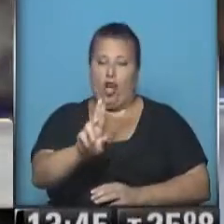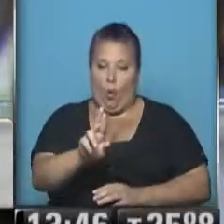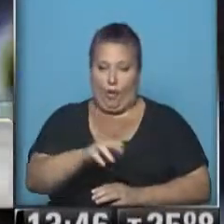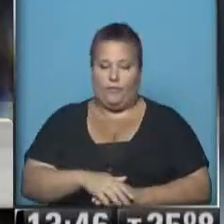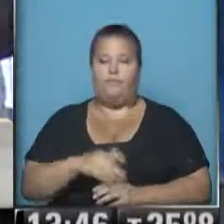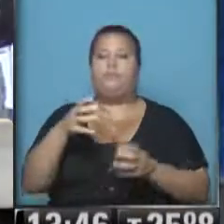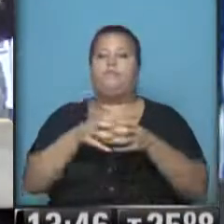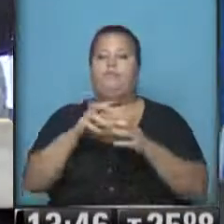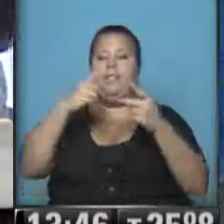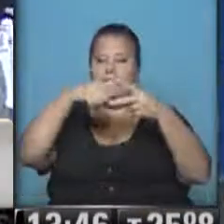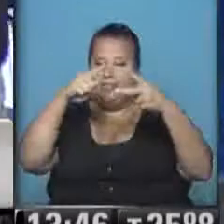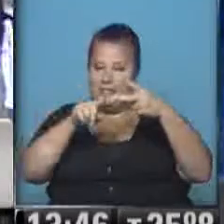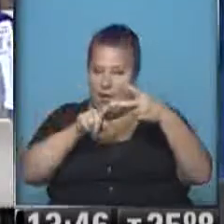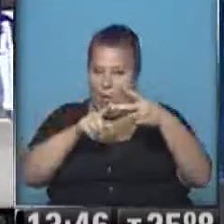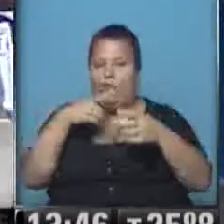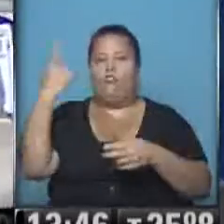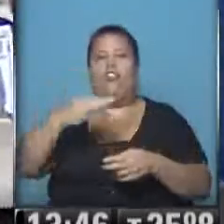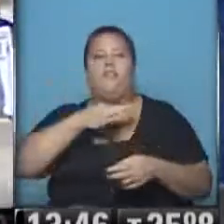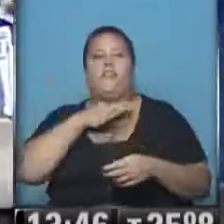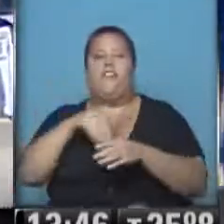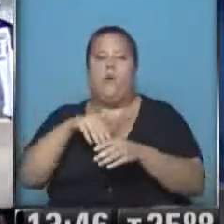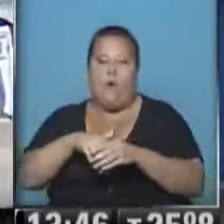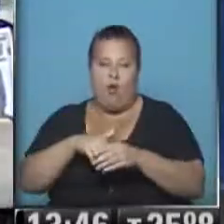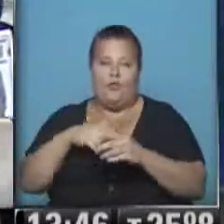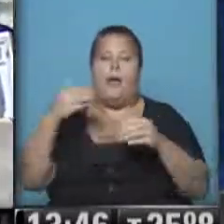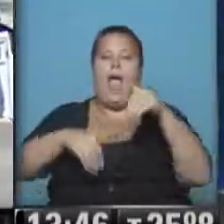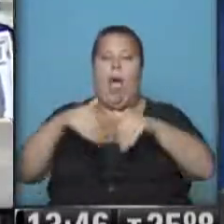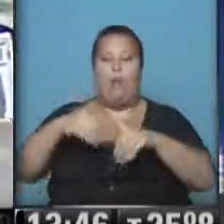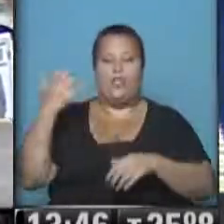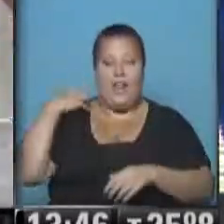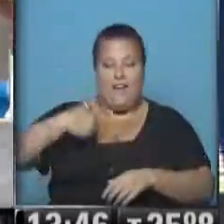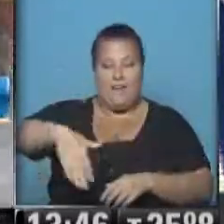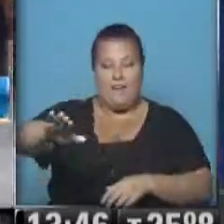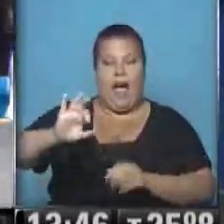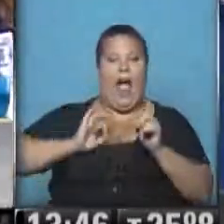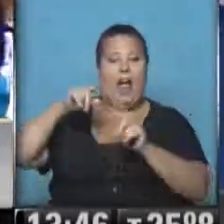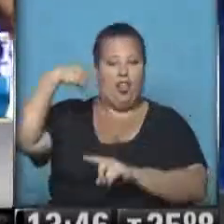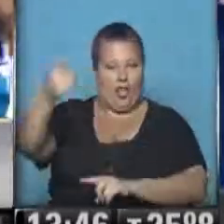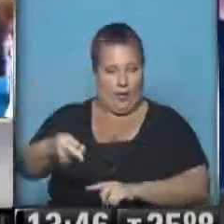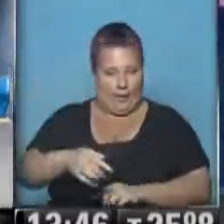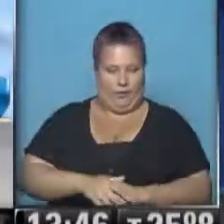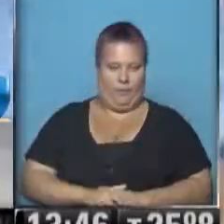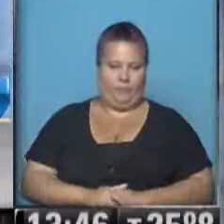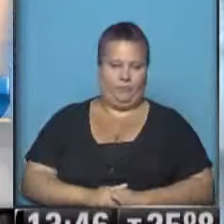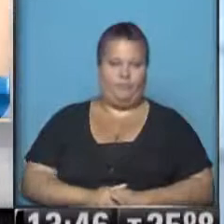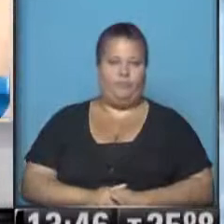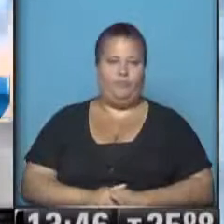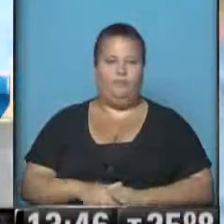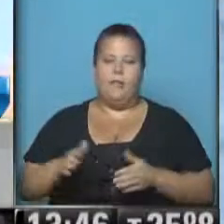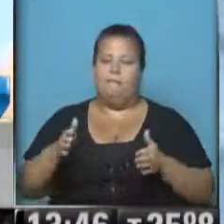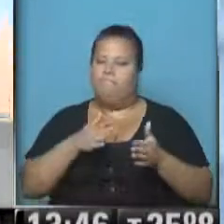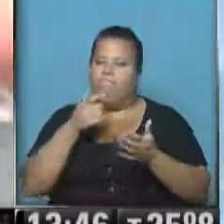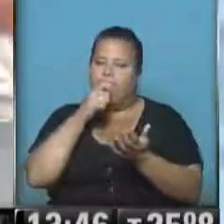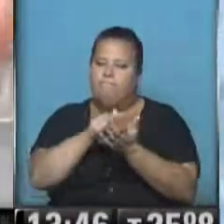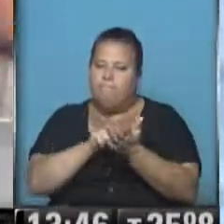ubicado en segundo lugar en las preferencias en los comicios generales a realizarse el año venidero el sondeo fue realizado